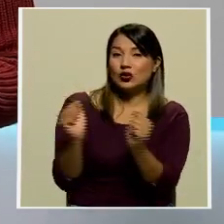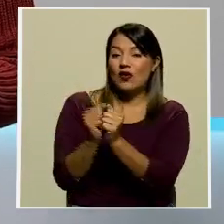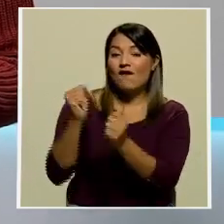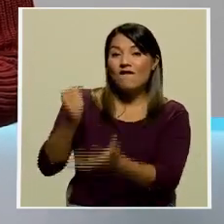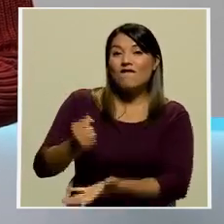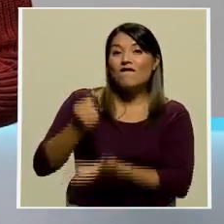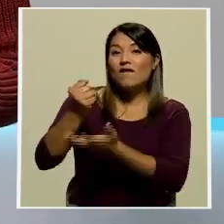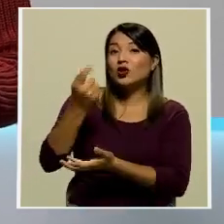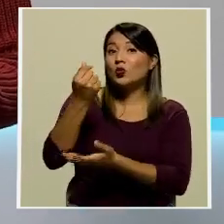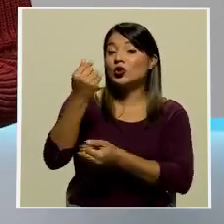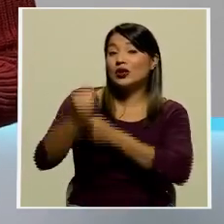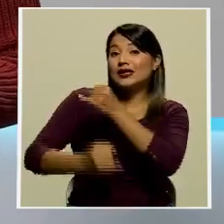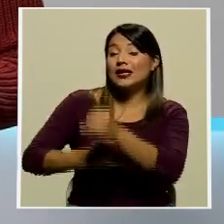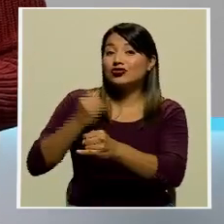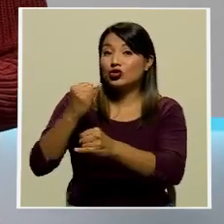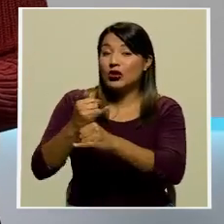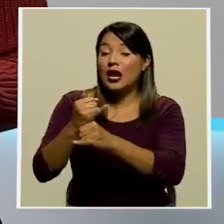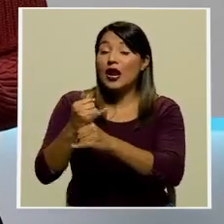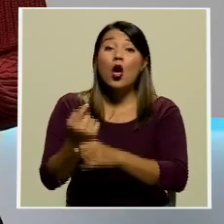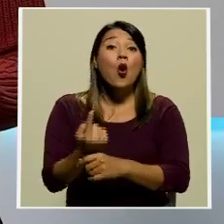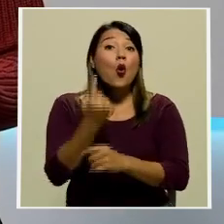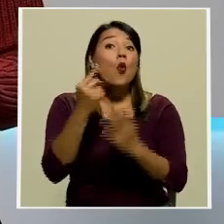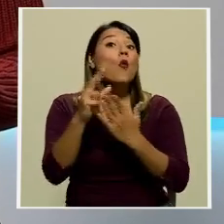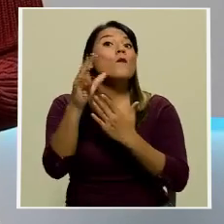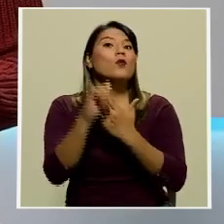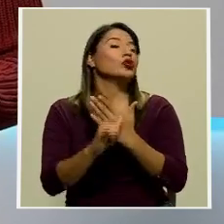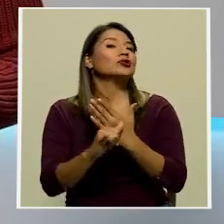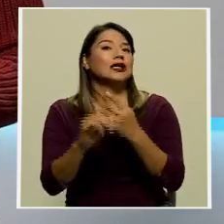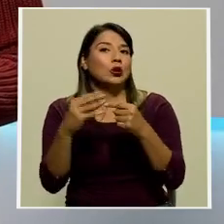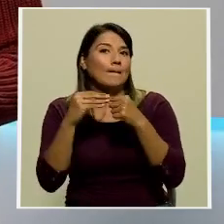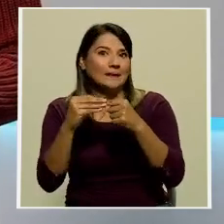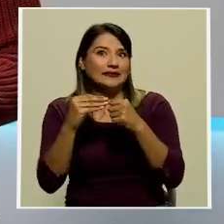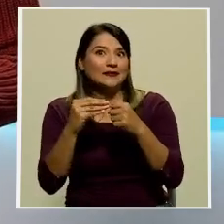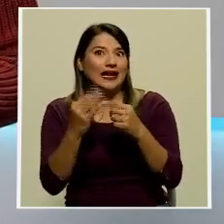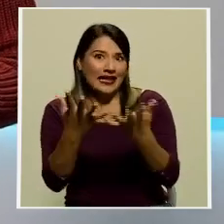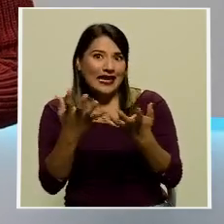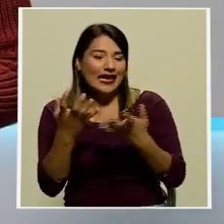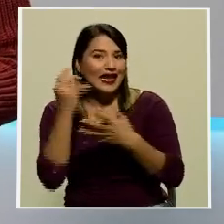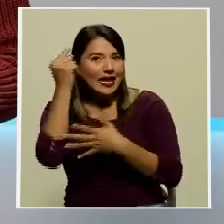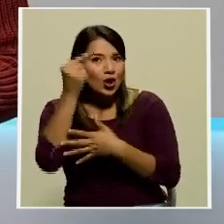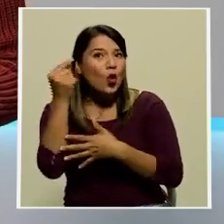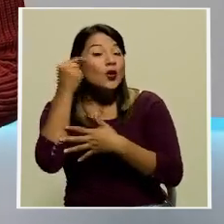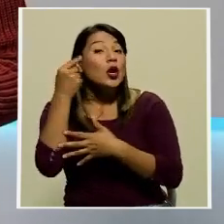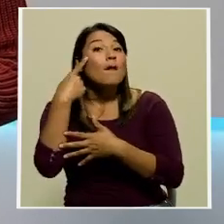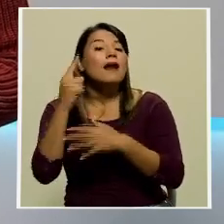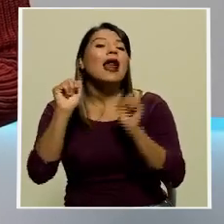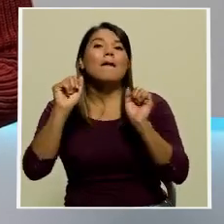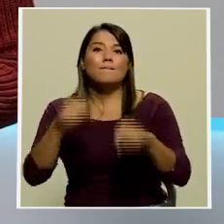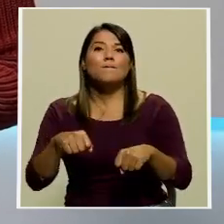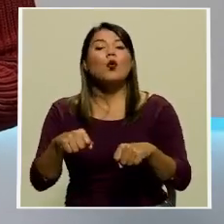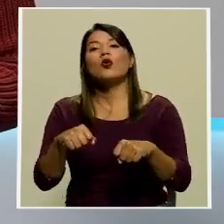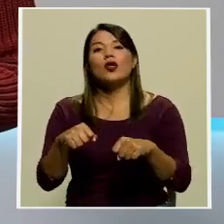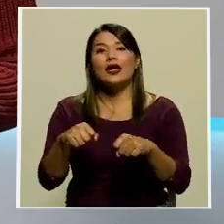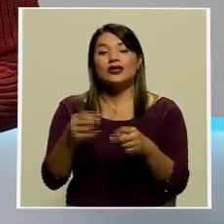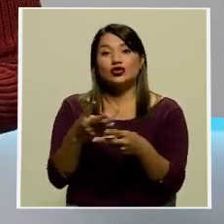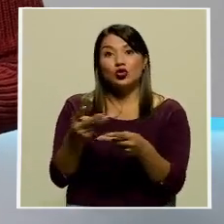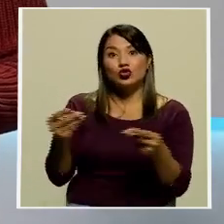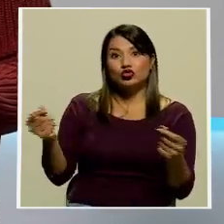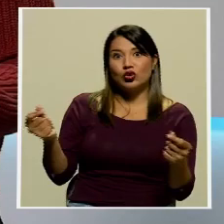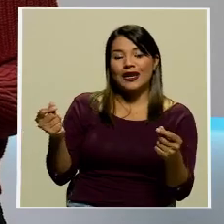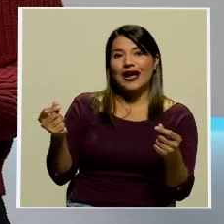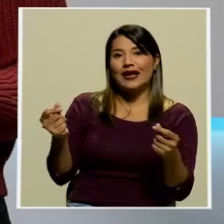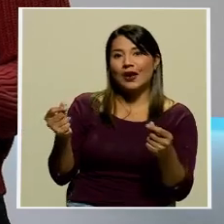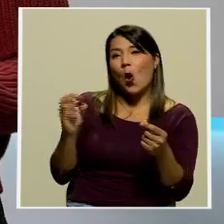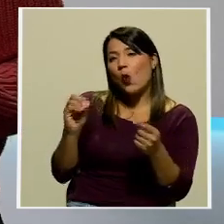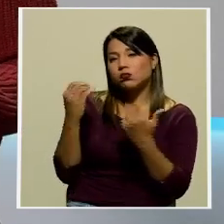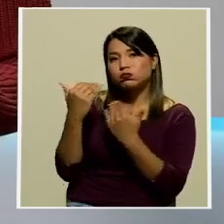de los proyectos estrella que ha presentado el Poder Ejecutivo para la reducción del gasto público es el proyecto de empleo público. Este